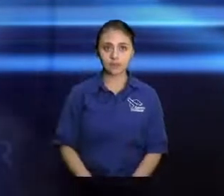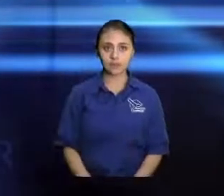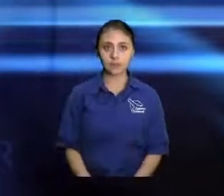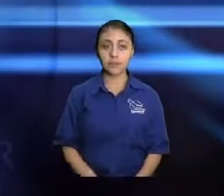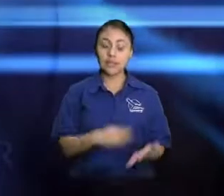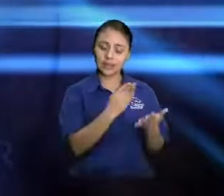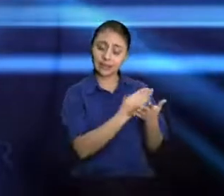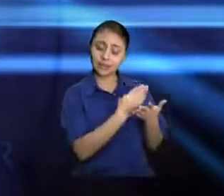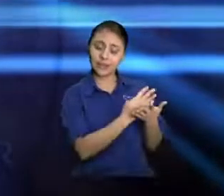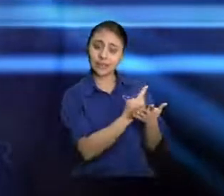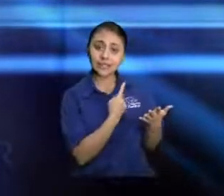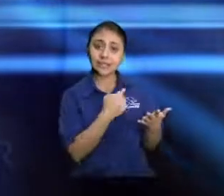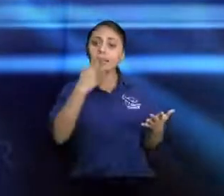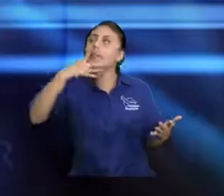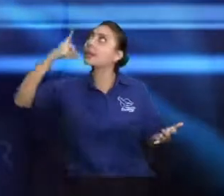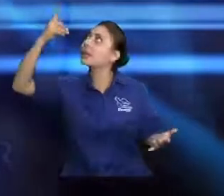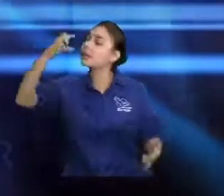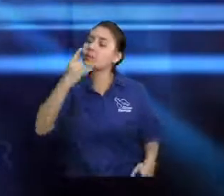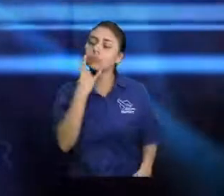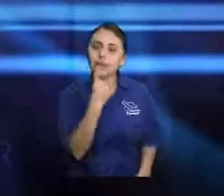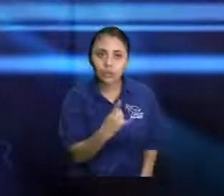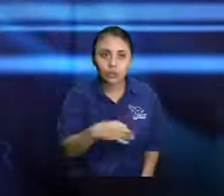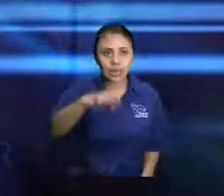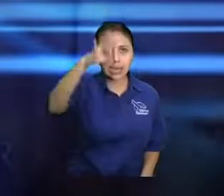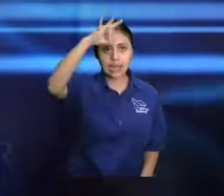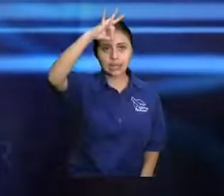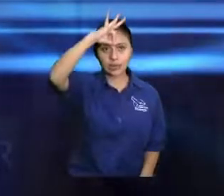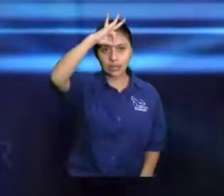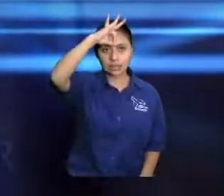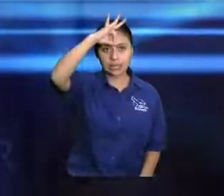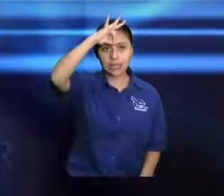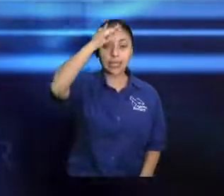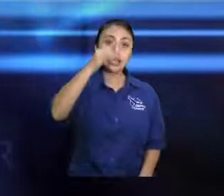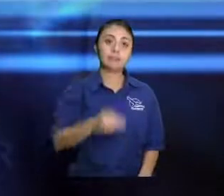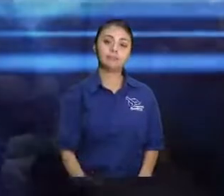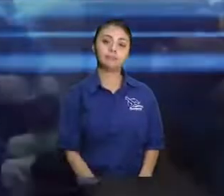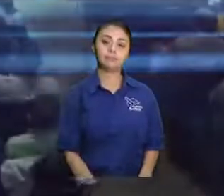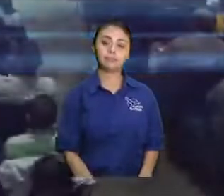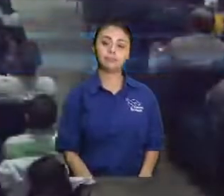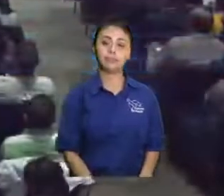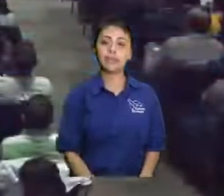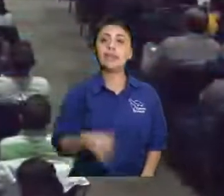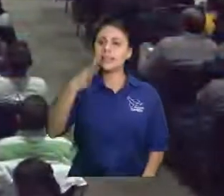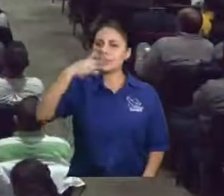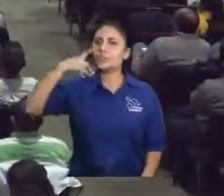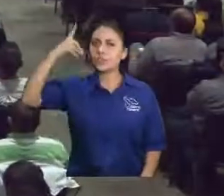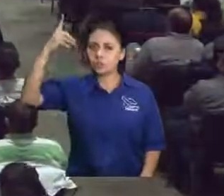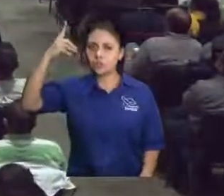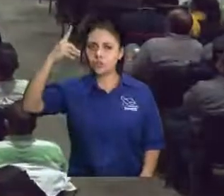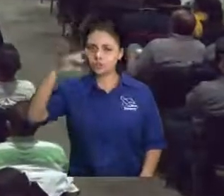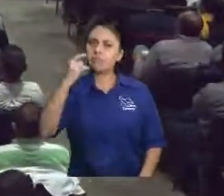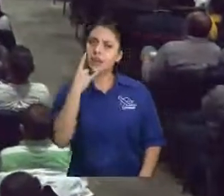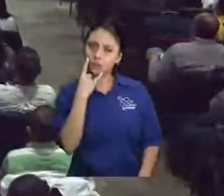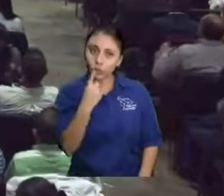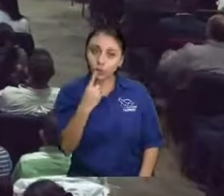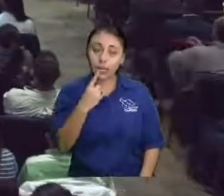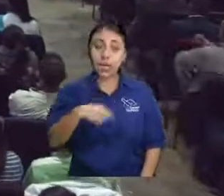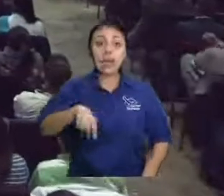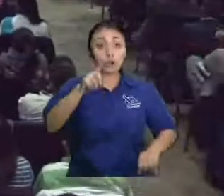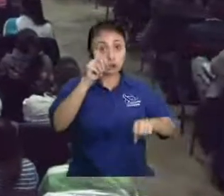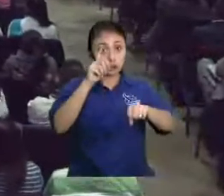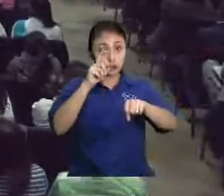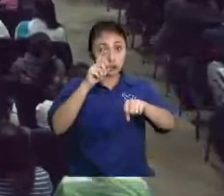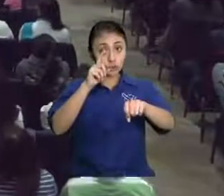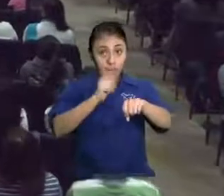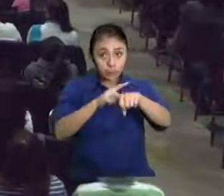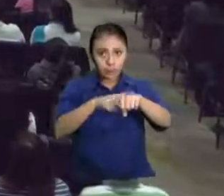porque la Biblia dice que Dios perdona la ignorancia. La Biblia dice, Dios, habiendo pasado por alto los tiempos de